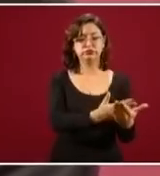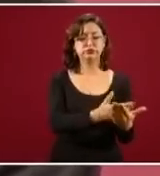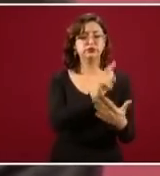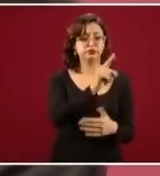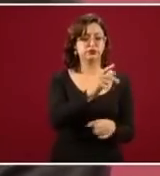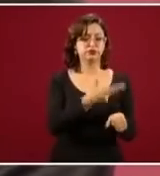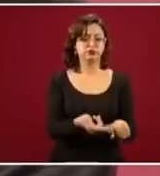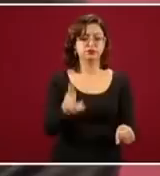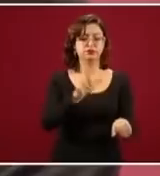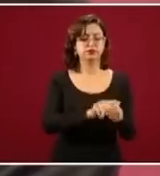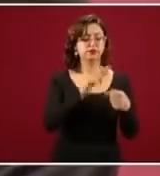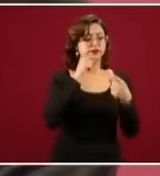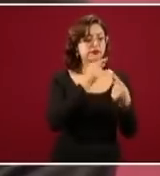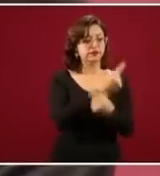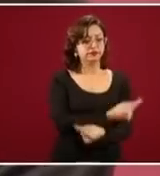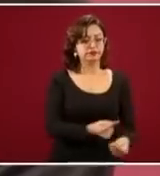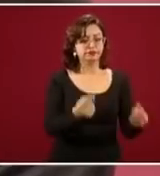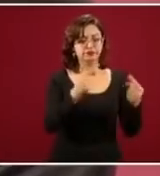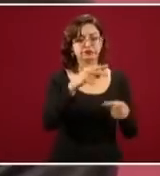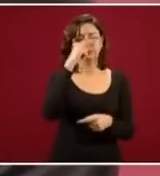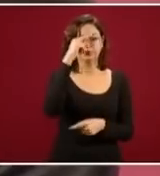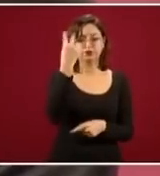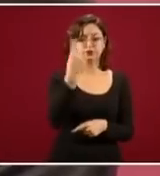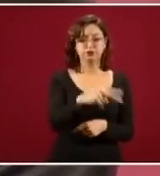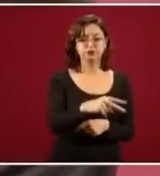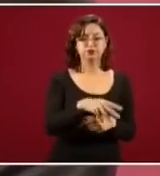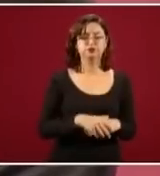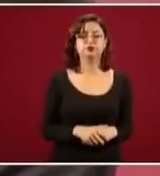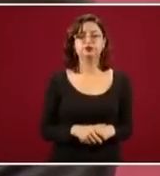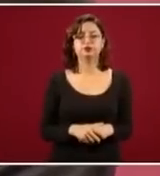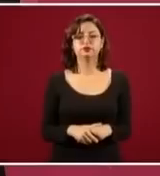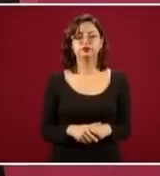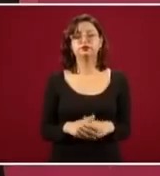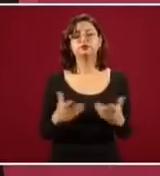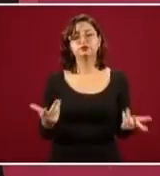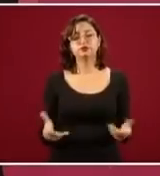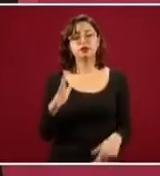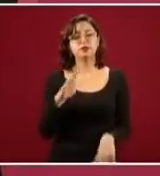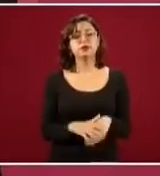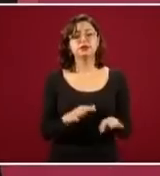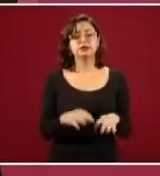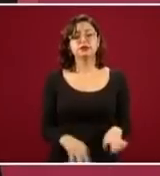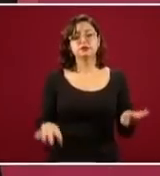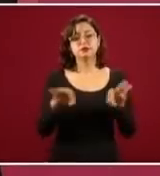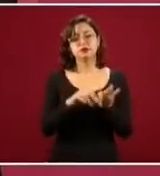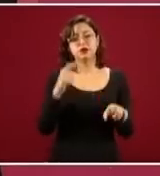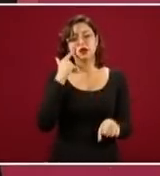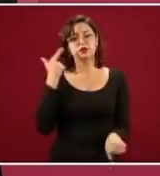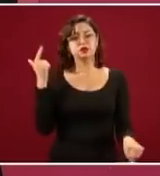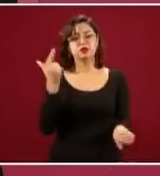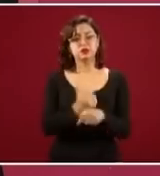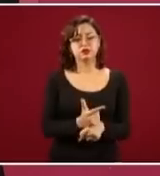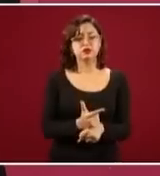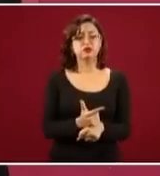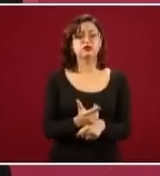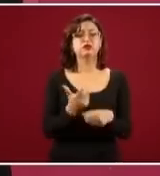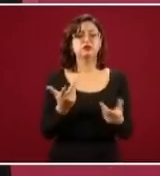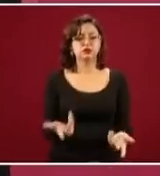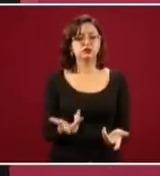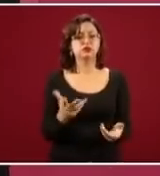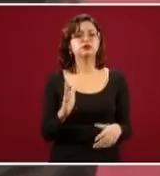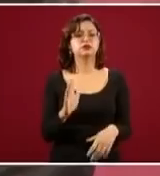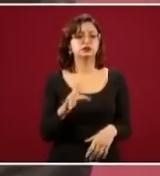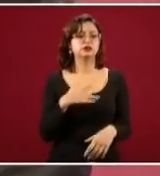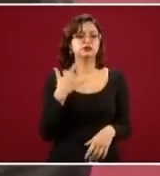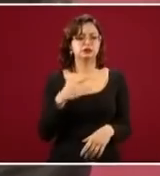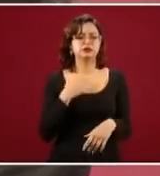Hospital Infantil de México. Ahora cierro aquí diciendo el hallazgo principal, que es una de las cosas que teníamos ya muy claras